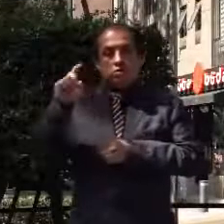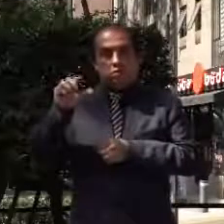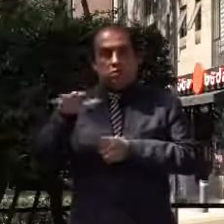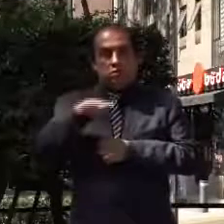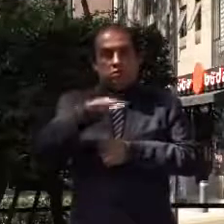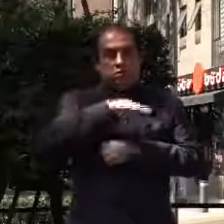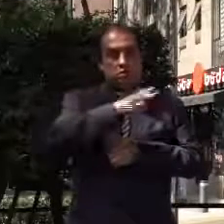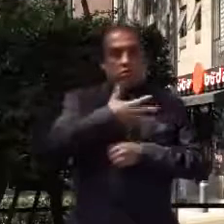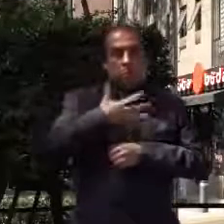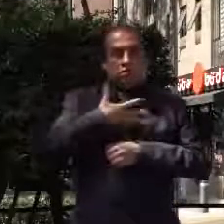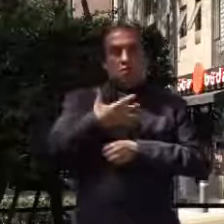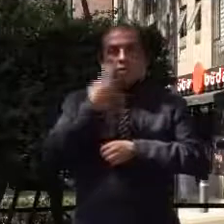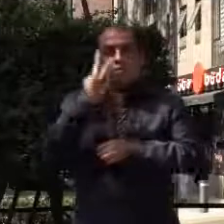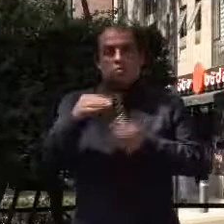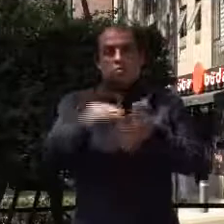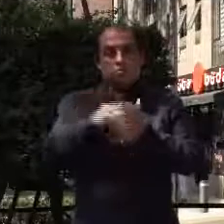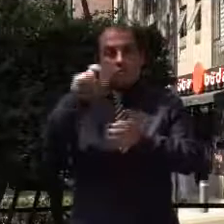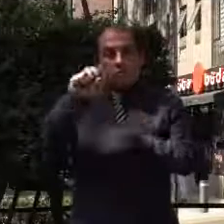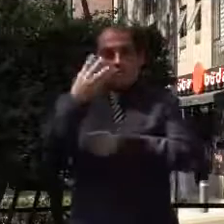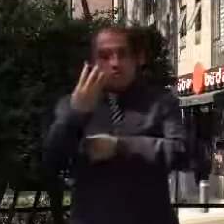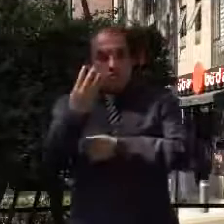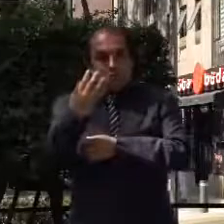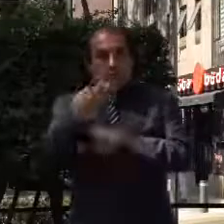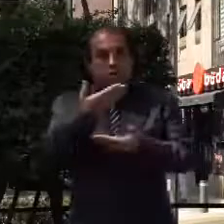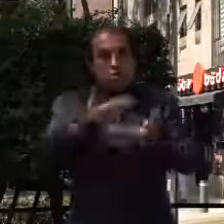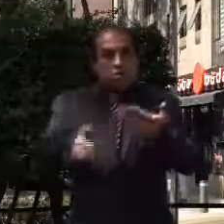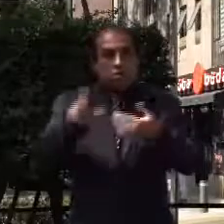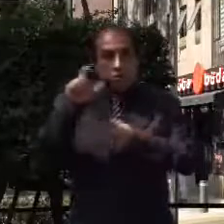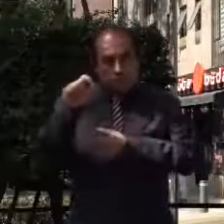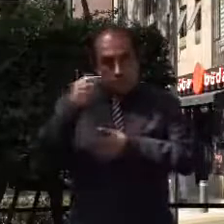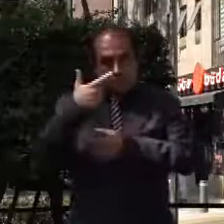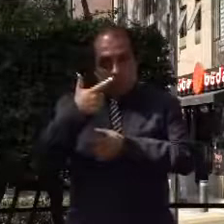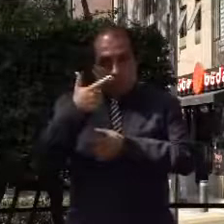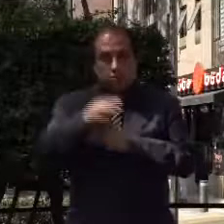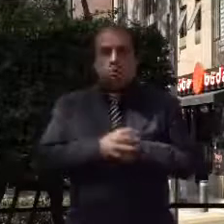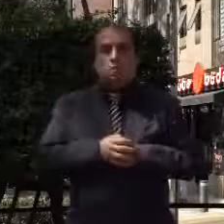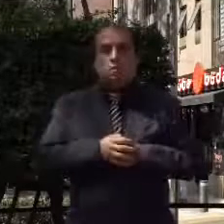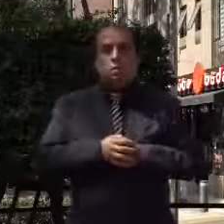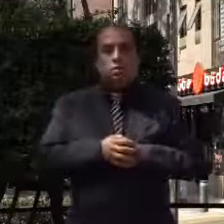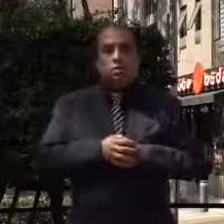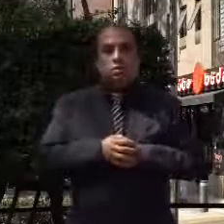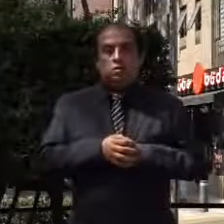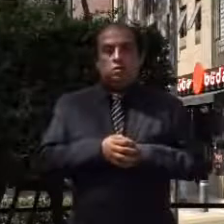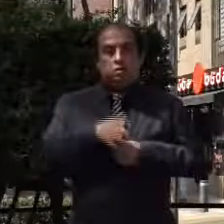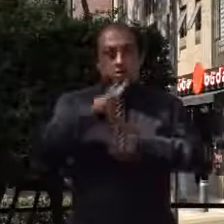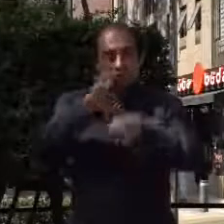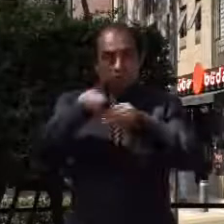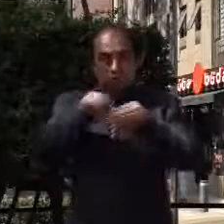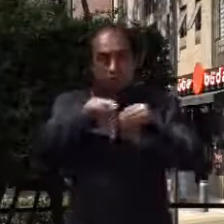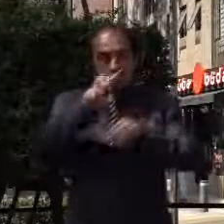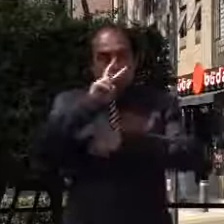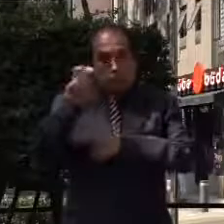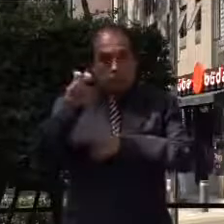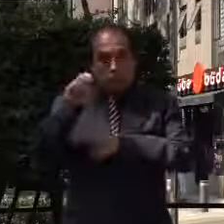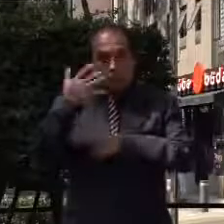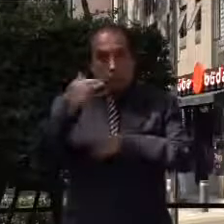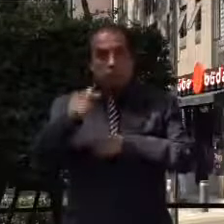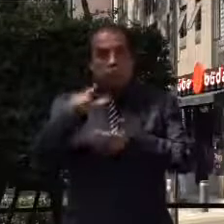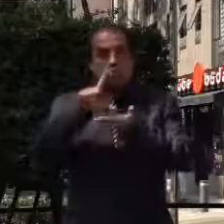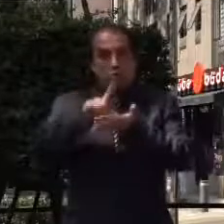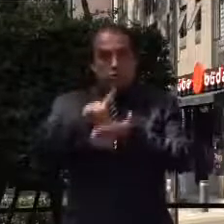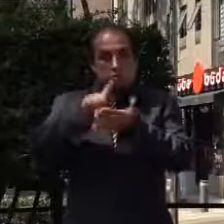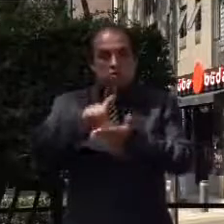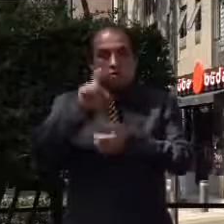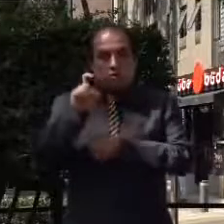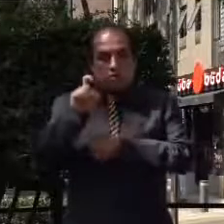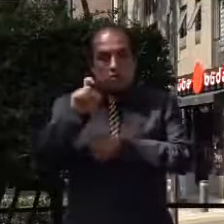para 2024, si ahora en los 27 de Benito Juárez se ha recuperado 250 litros,